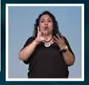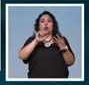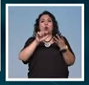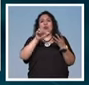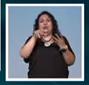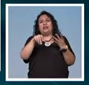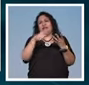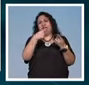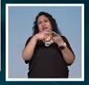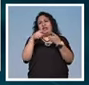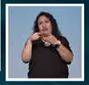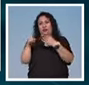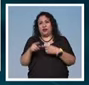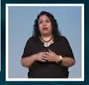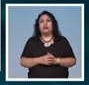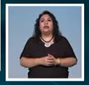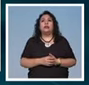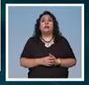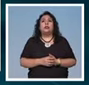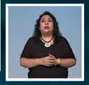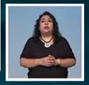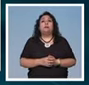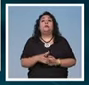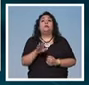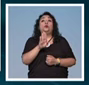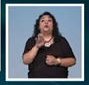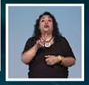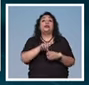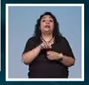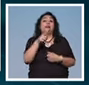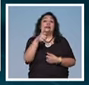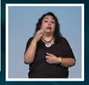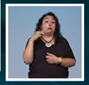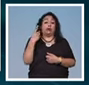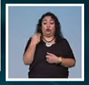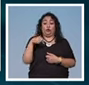entre muchos otros. Murió el 6 de marzo de